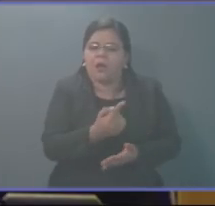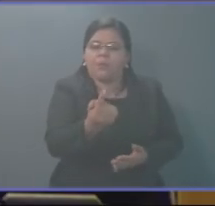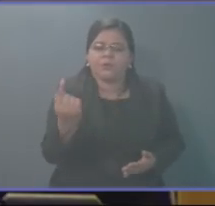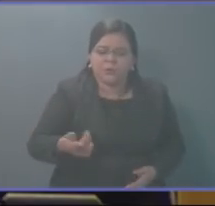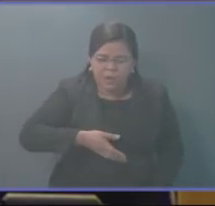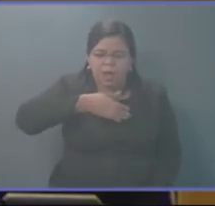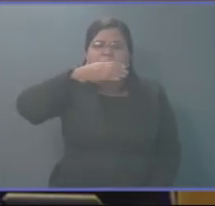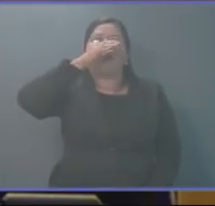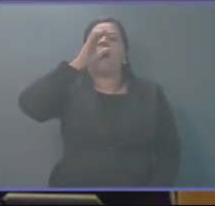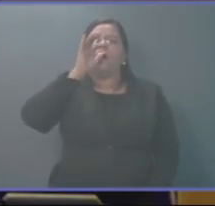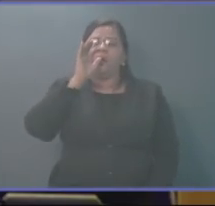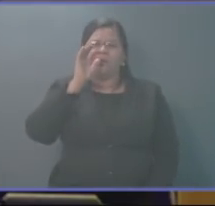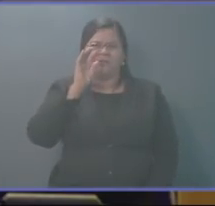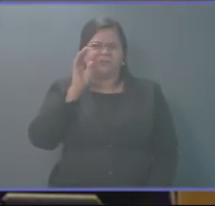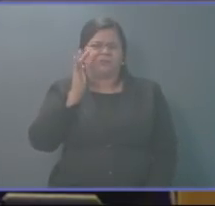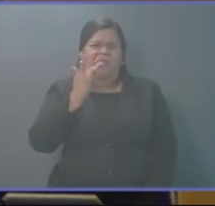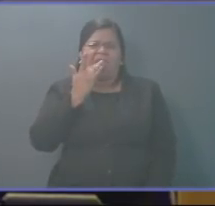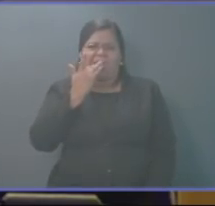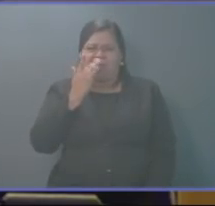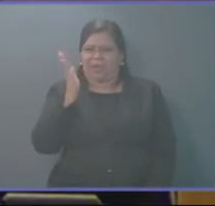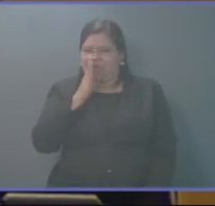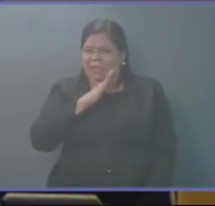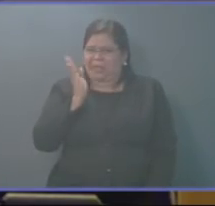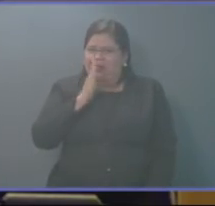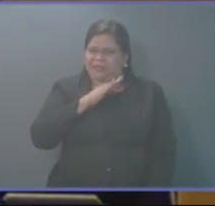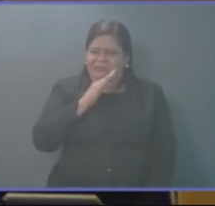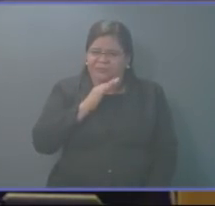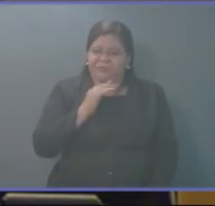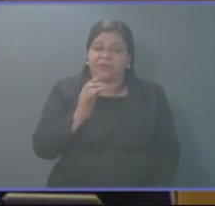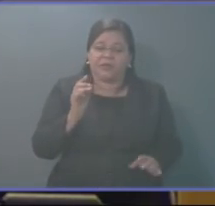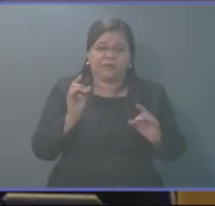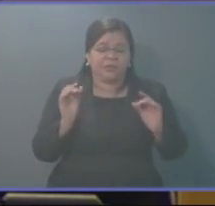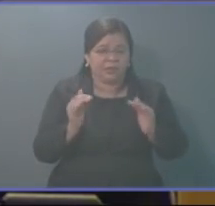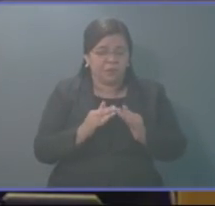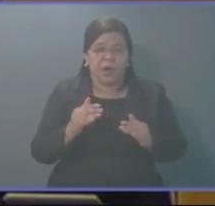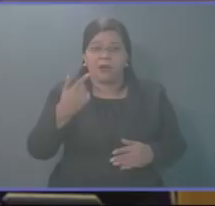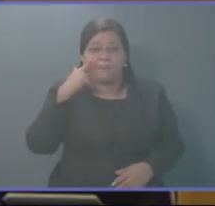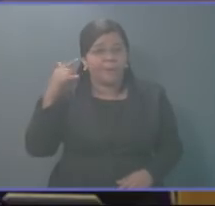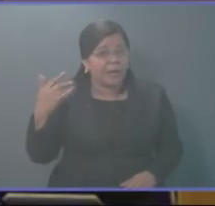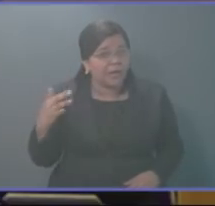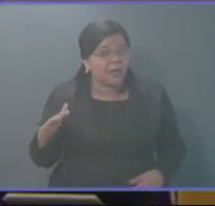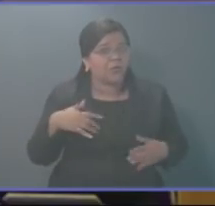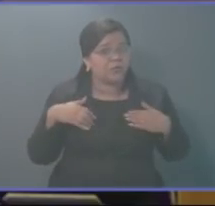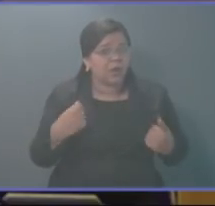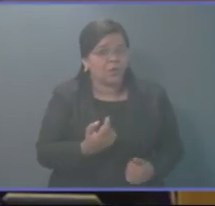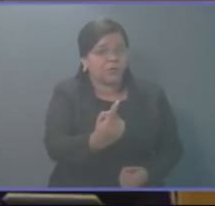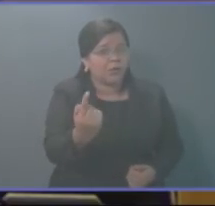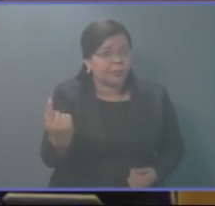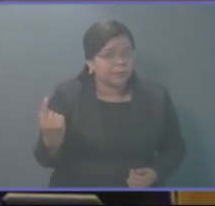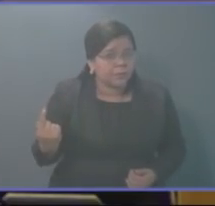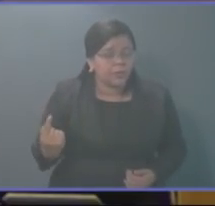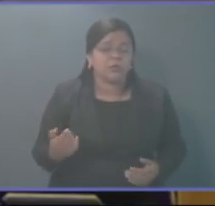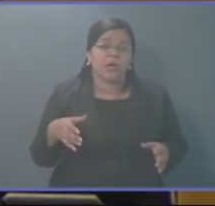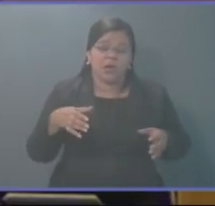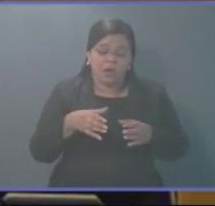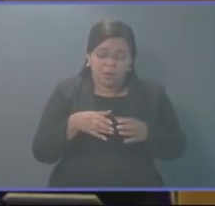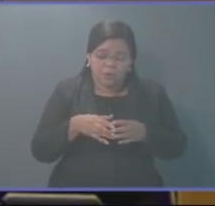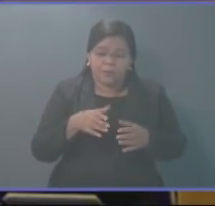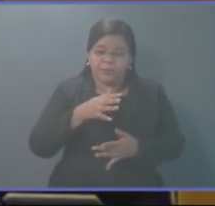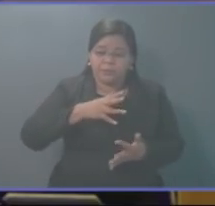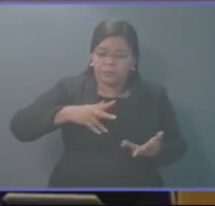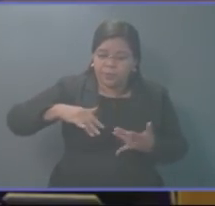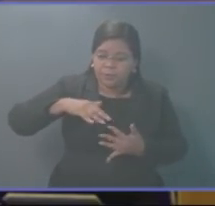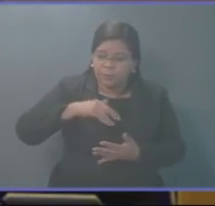a que proceda a su consumo, poniendo en riesgo la salud de los salvadoreños. Y ante esa situación, las comisiones de Medio